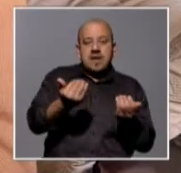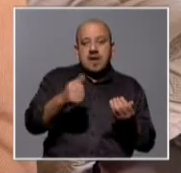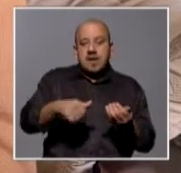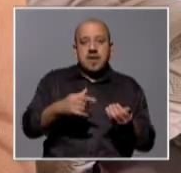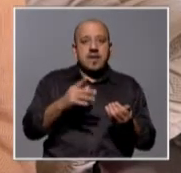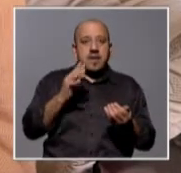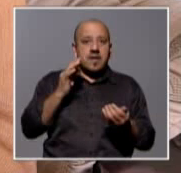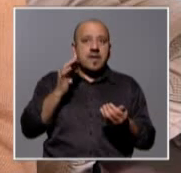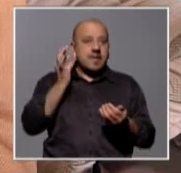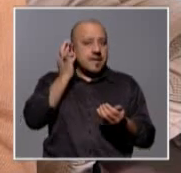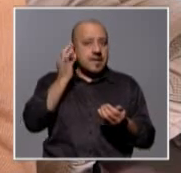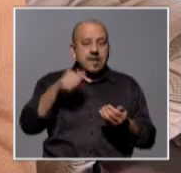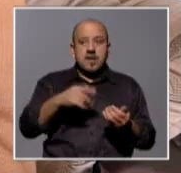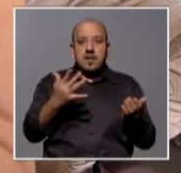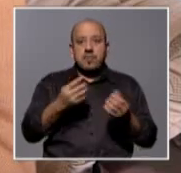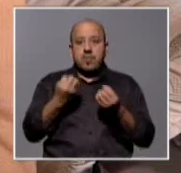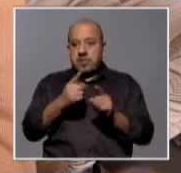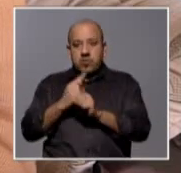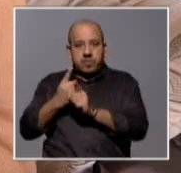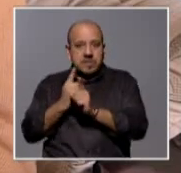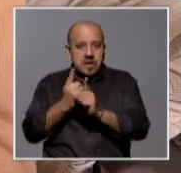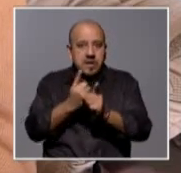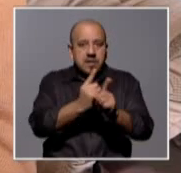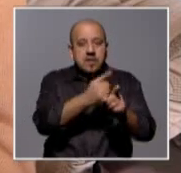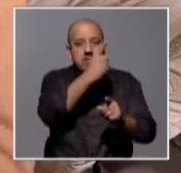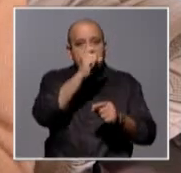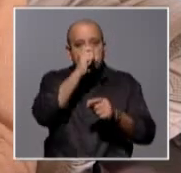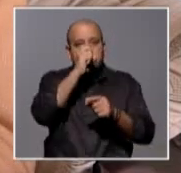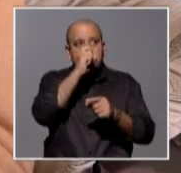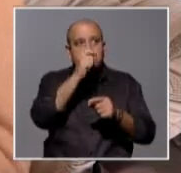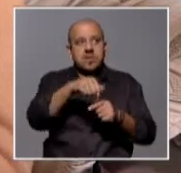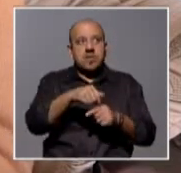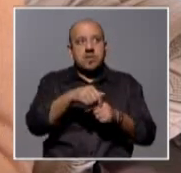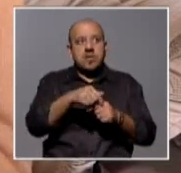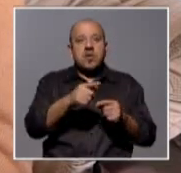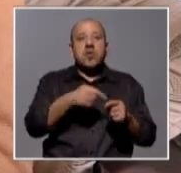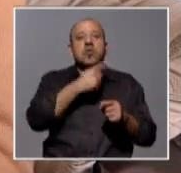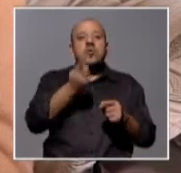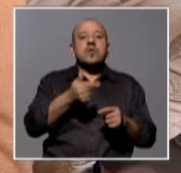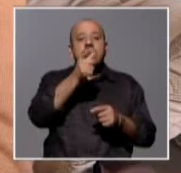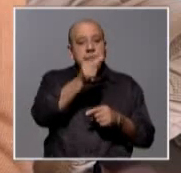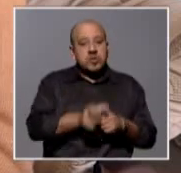empezaron las cosas a perseguir los bultos en Buenos Aires, me la mandan con otra persona.